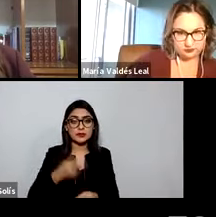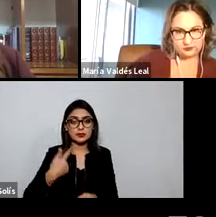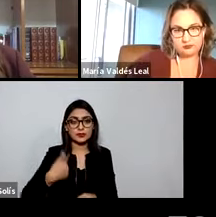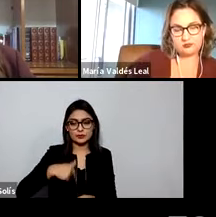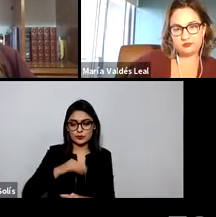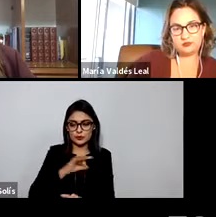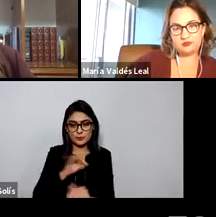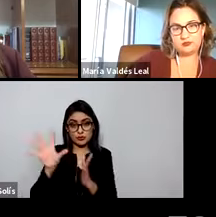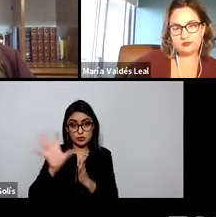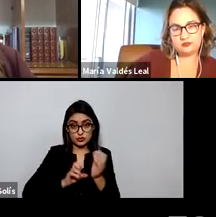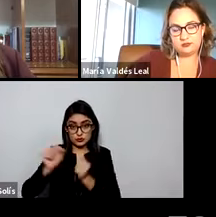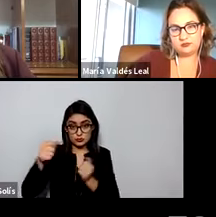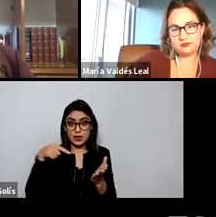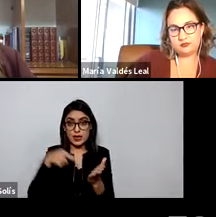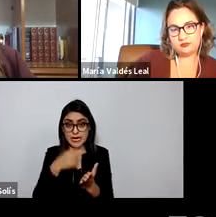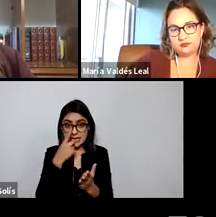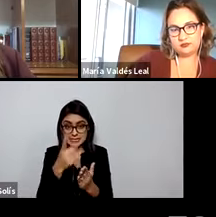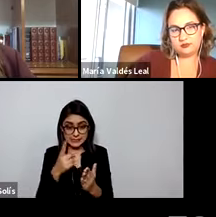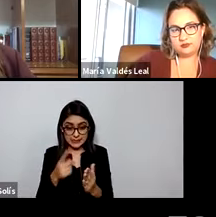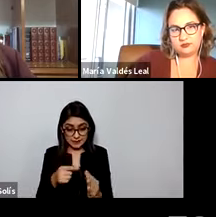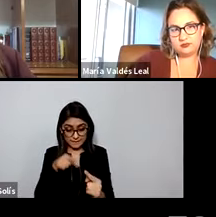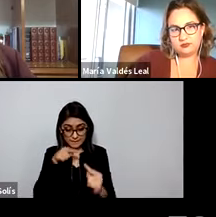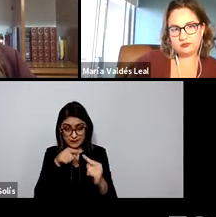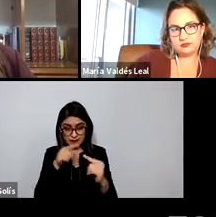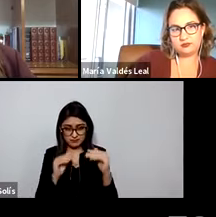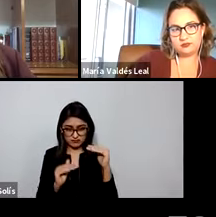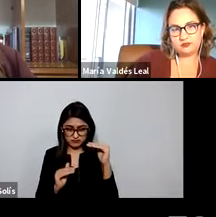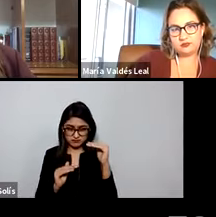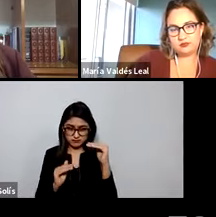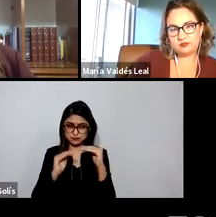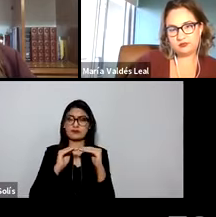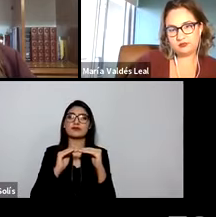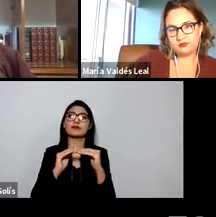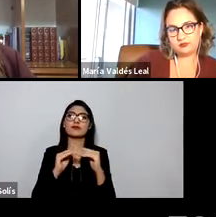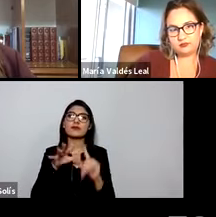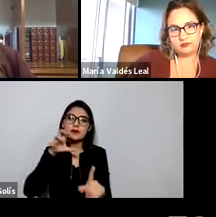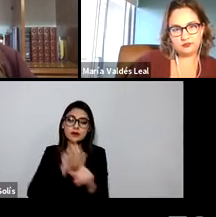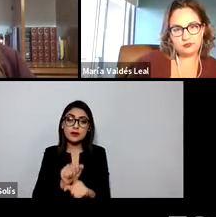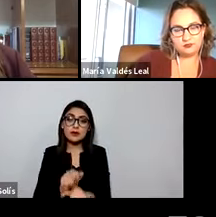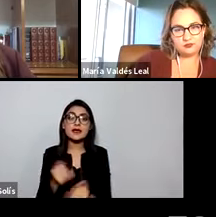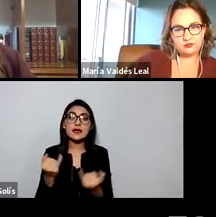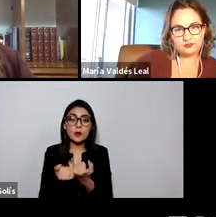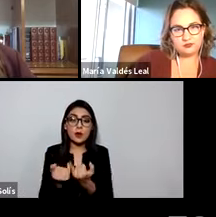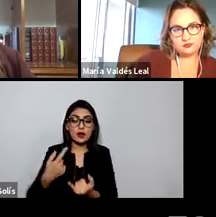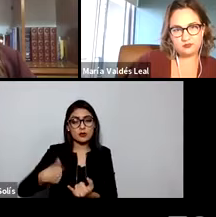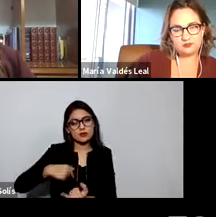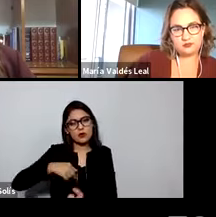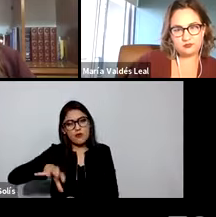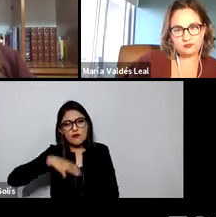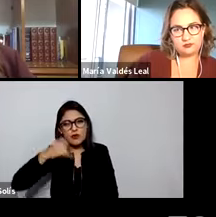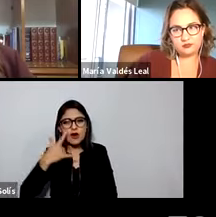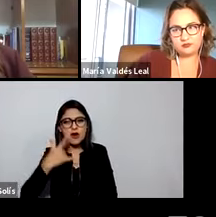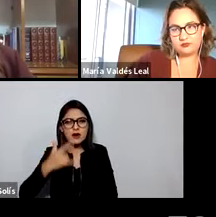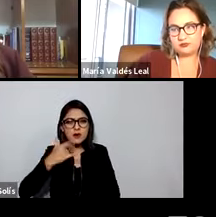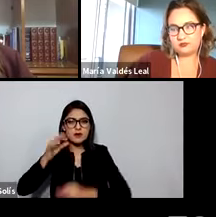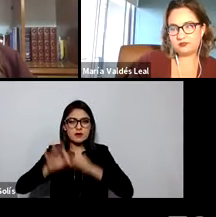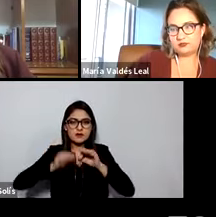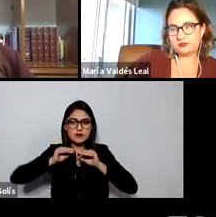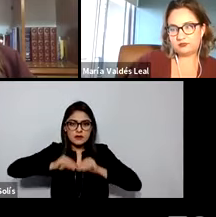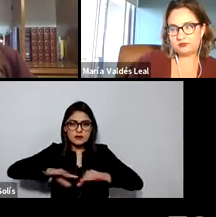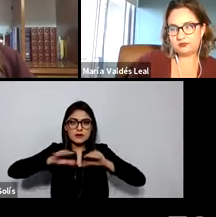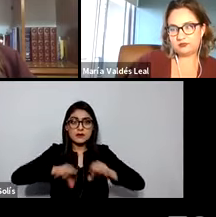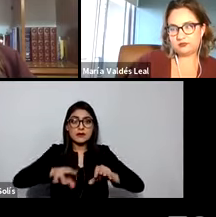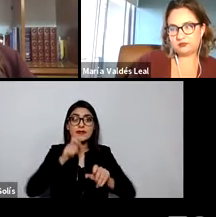paridad constitucional y por otro lado, pues todos estos esfuerzos de difusión y de capacitación también